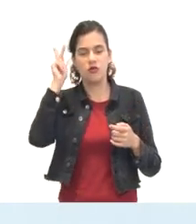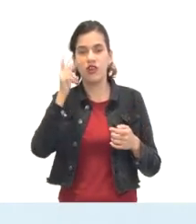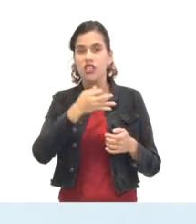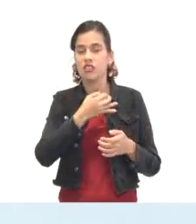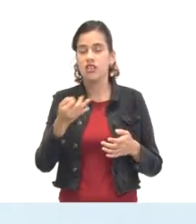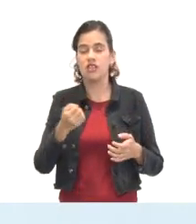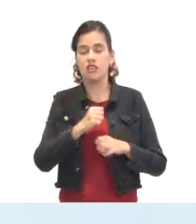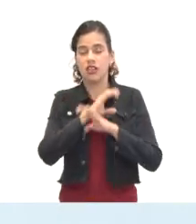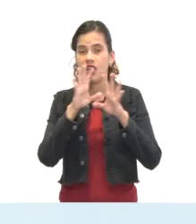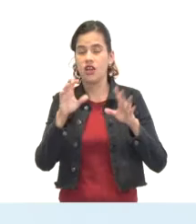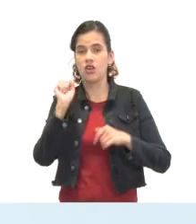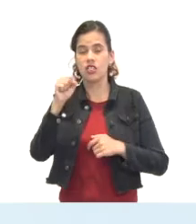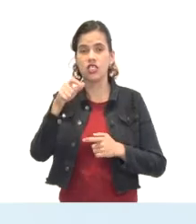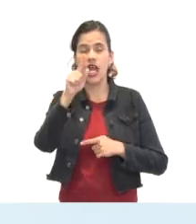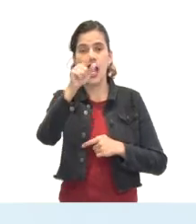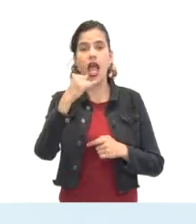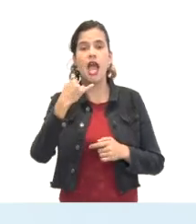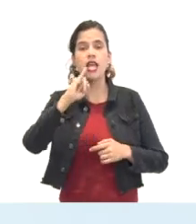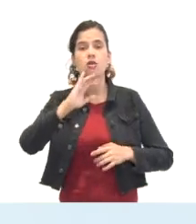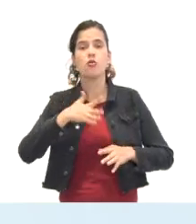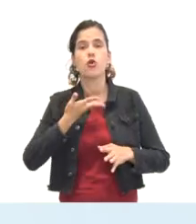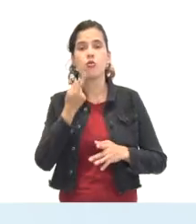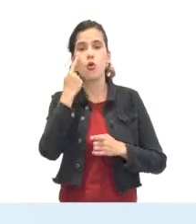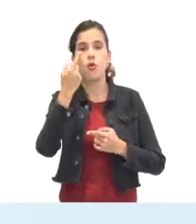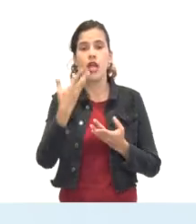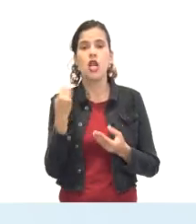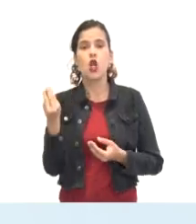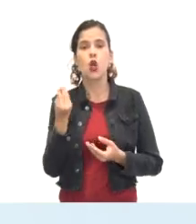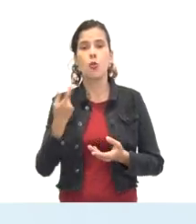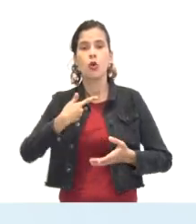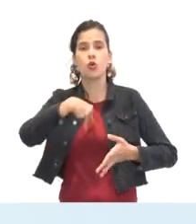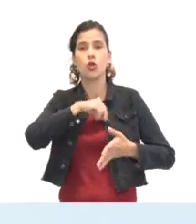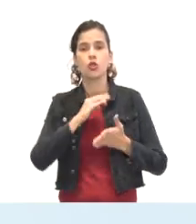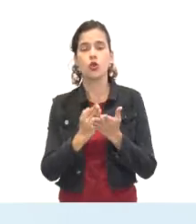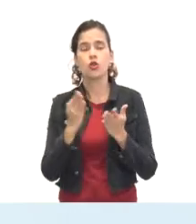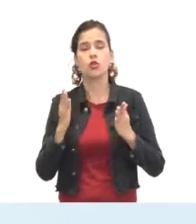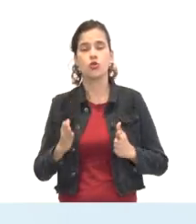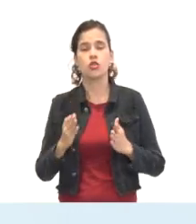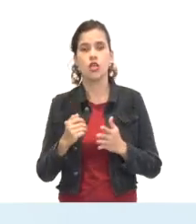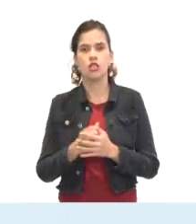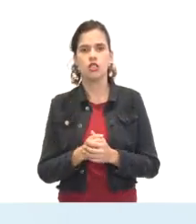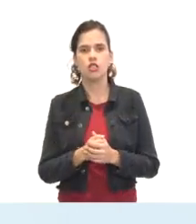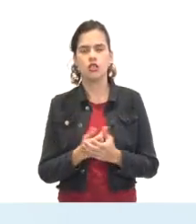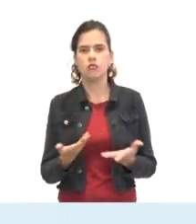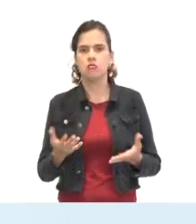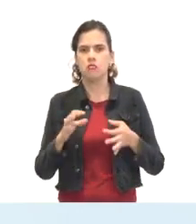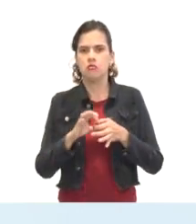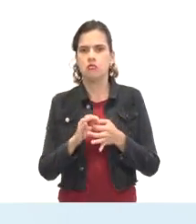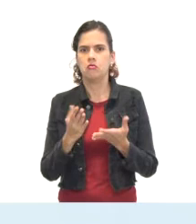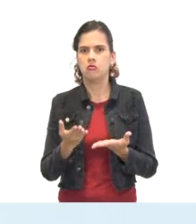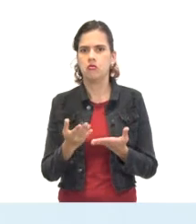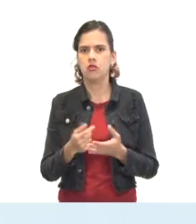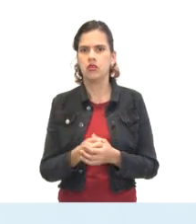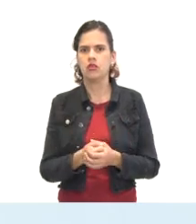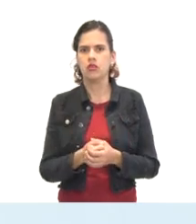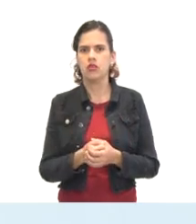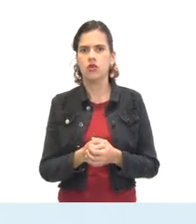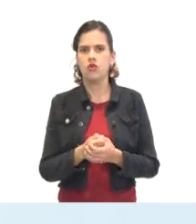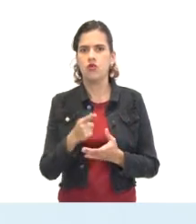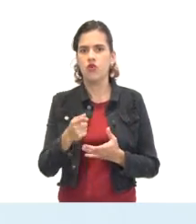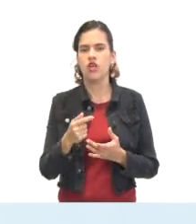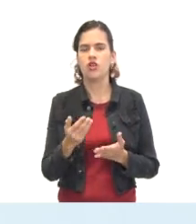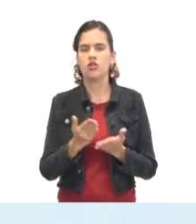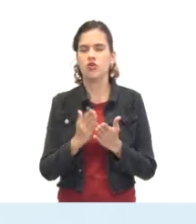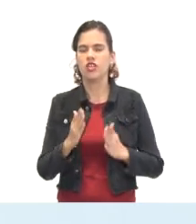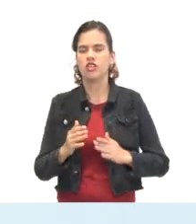Excelente, claro que sí. Allí pudimos ver cómo nuestros estudiantes se pusieron acorde y se convirtieron en entes